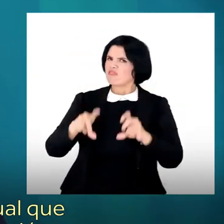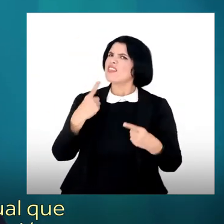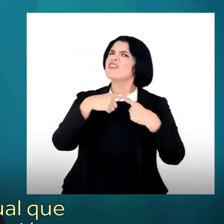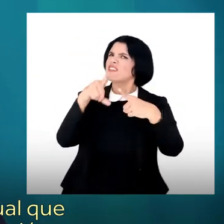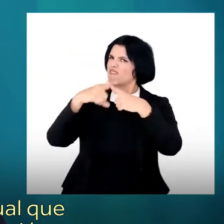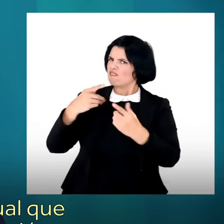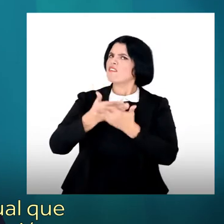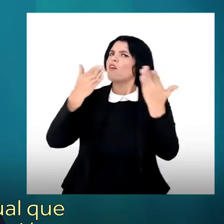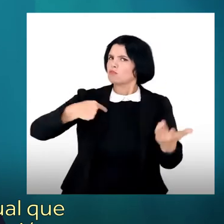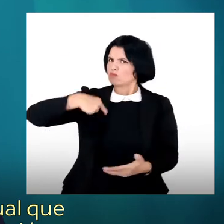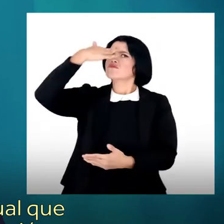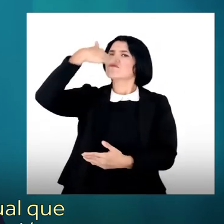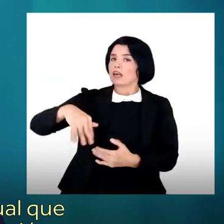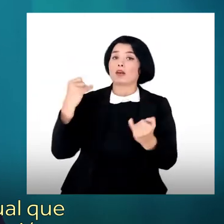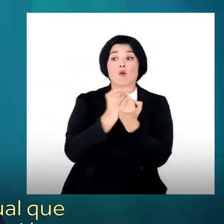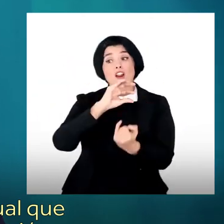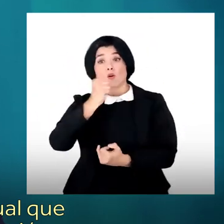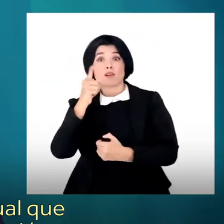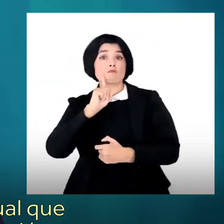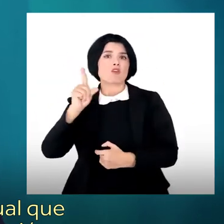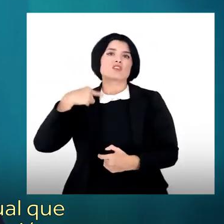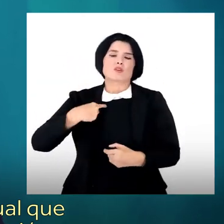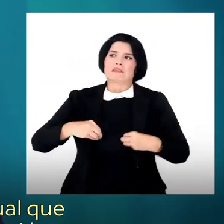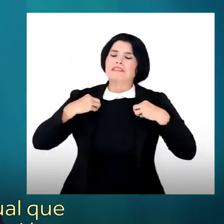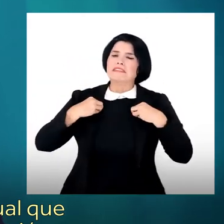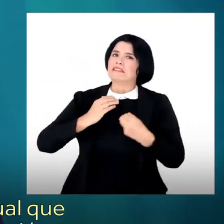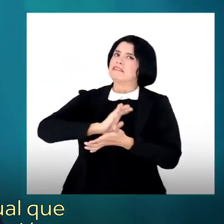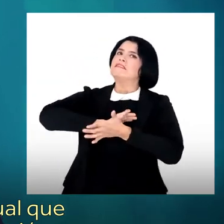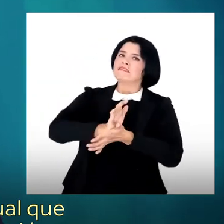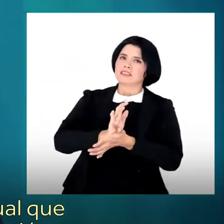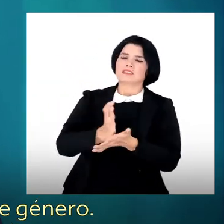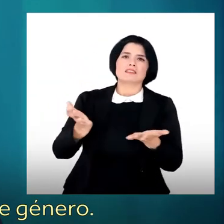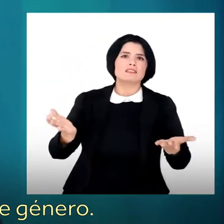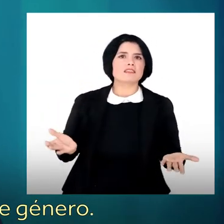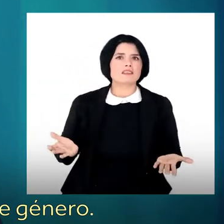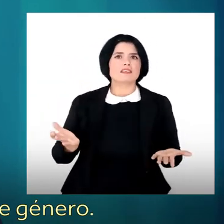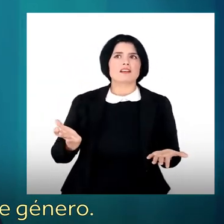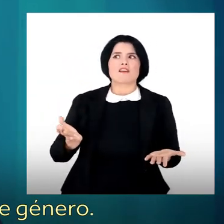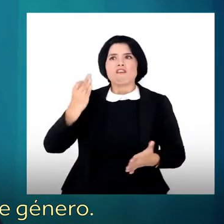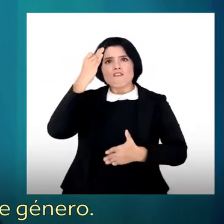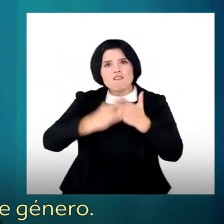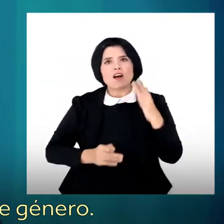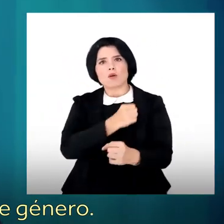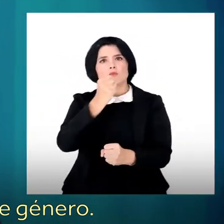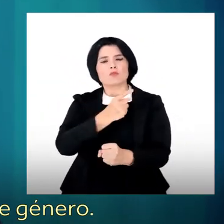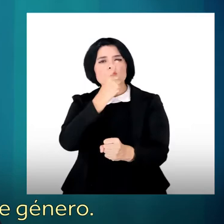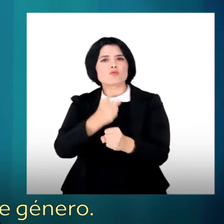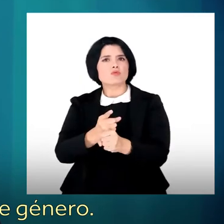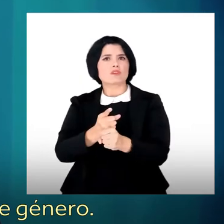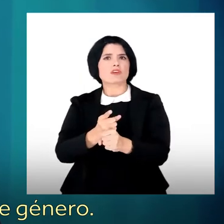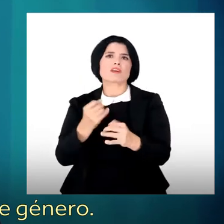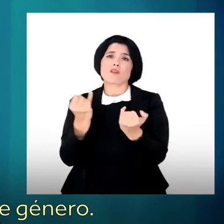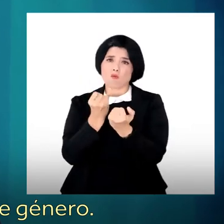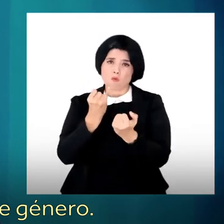que muchas mujeres, vivo discriminación, falta de oportunidades y violencia de género.